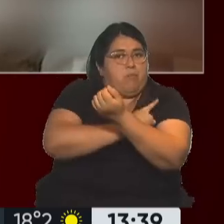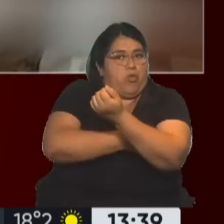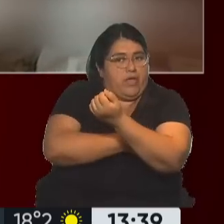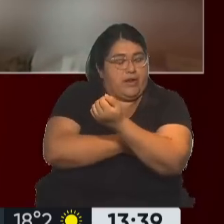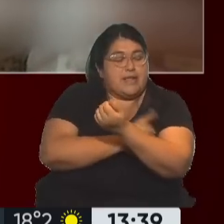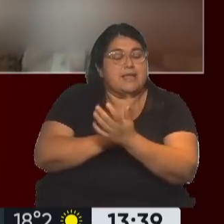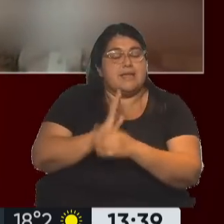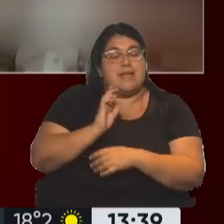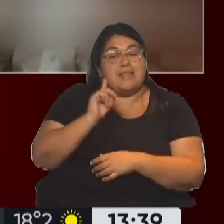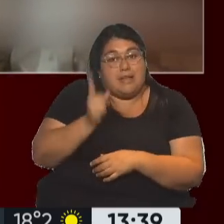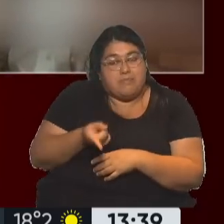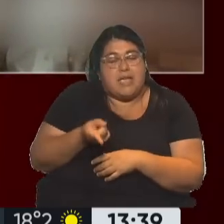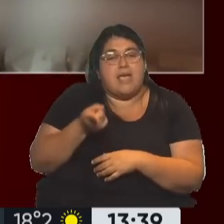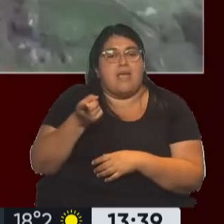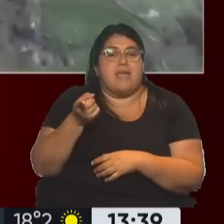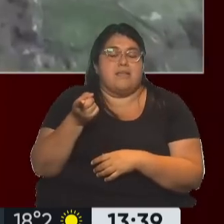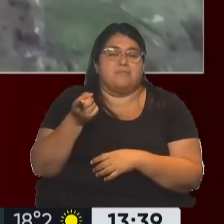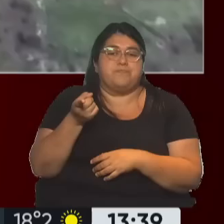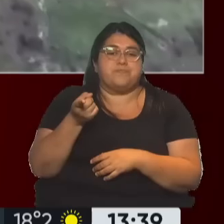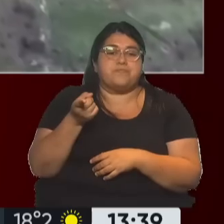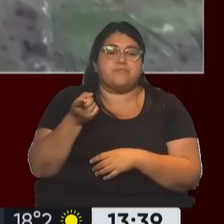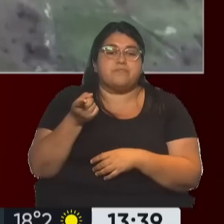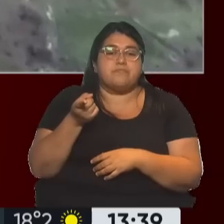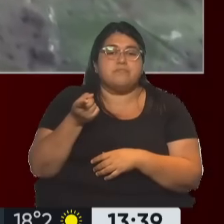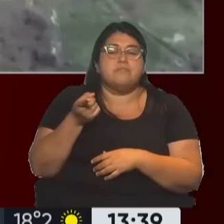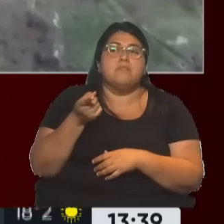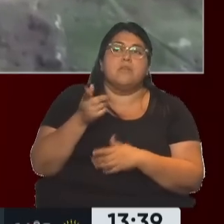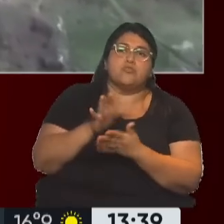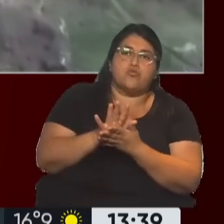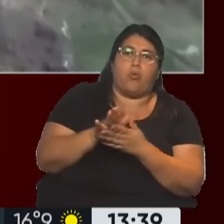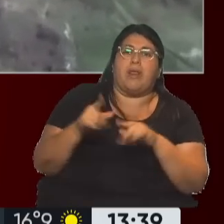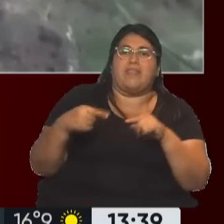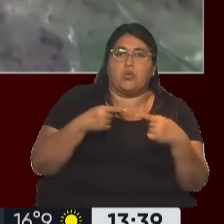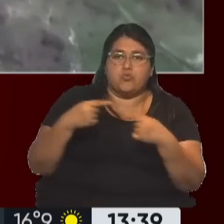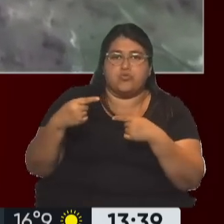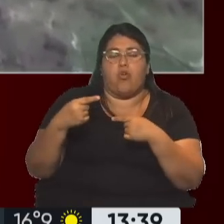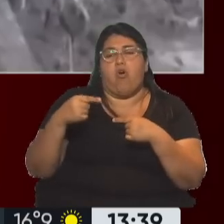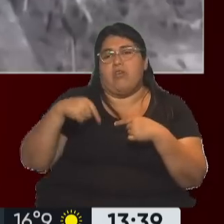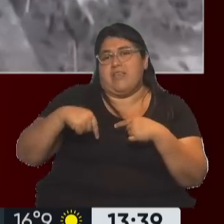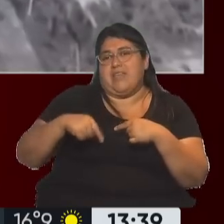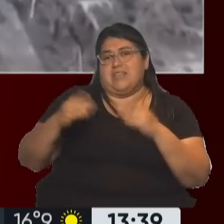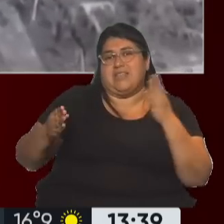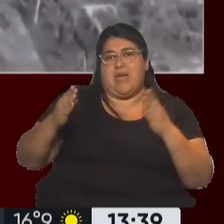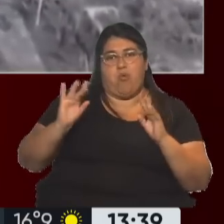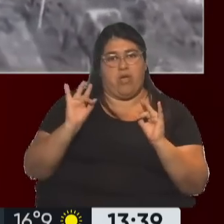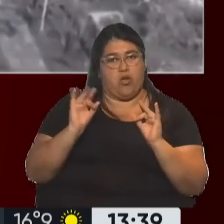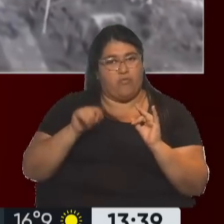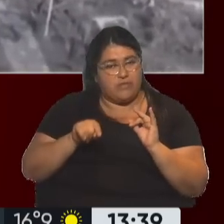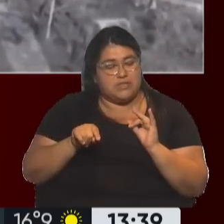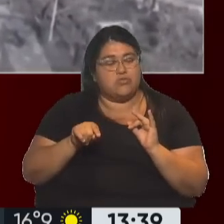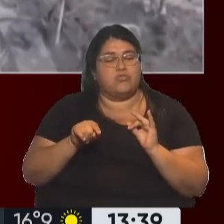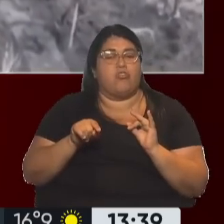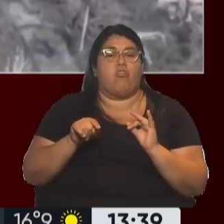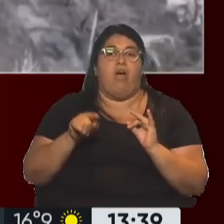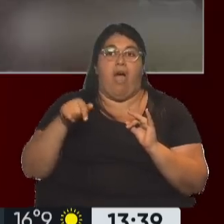evidentemente a partir también de estas discusiones que se dan en el marco del conflicto, bueno, se señala ahora como un posible